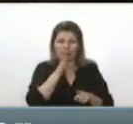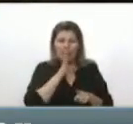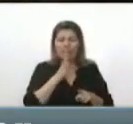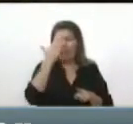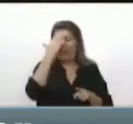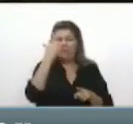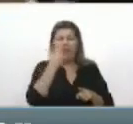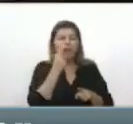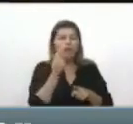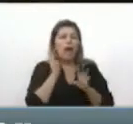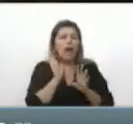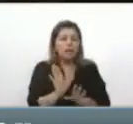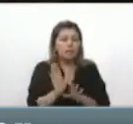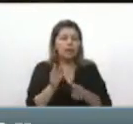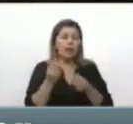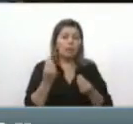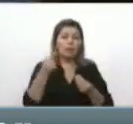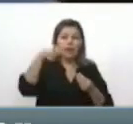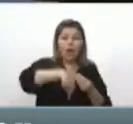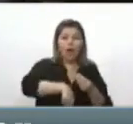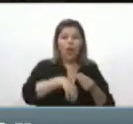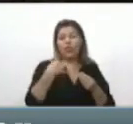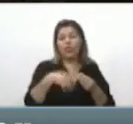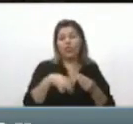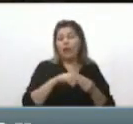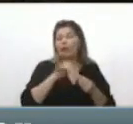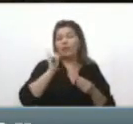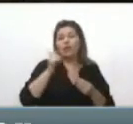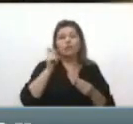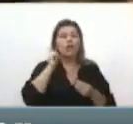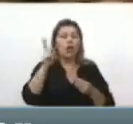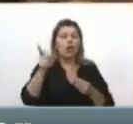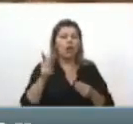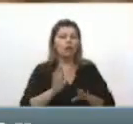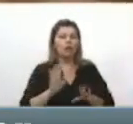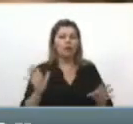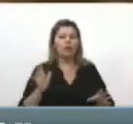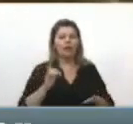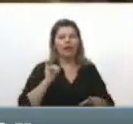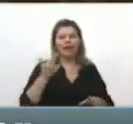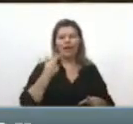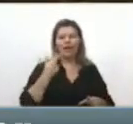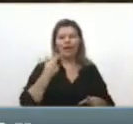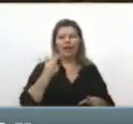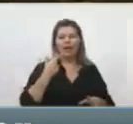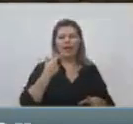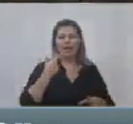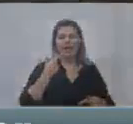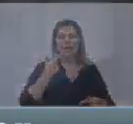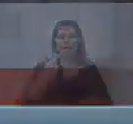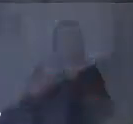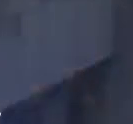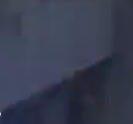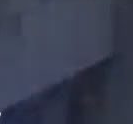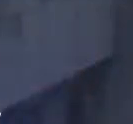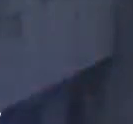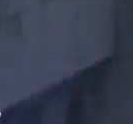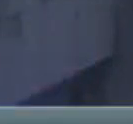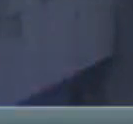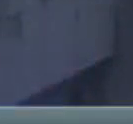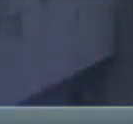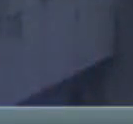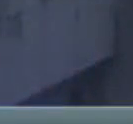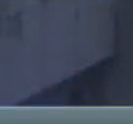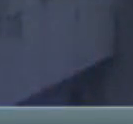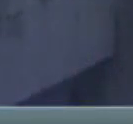días Porque hoy hay que llevarse Qué hay que llevarse un triunfo lo pirro Ah le matamos el dnu ahí